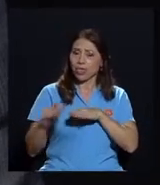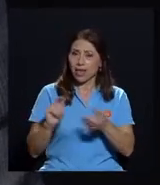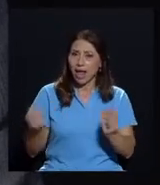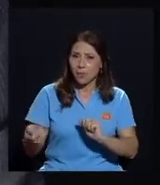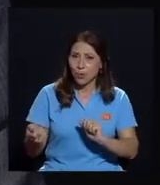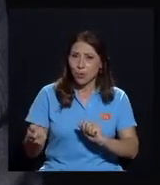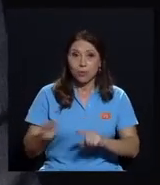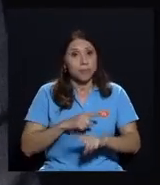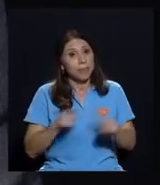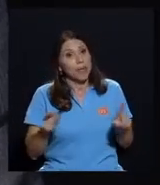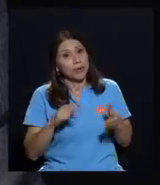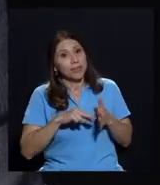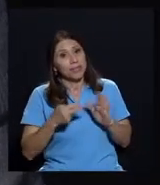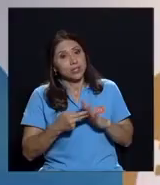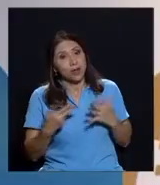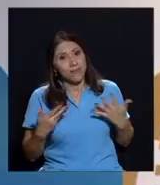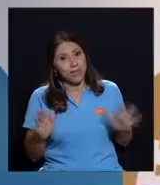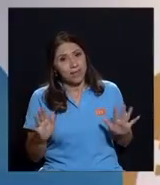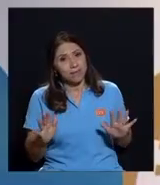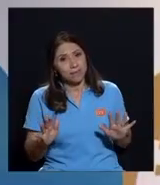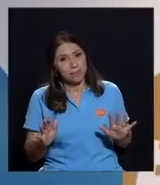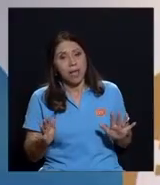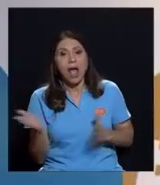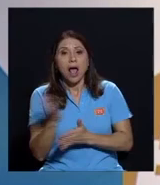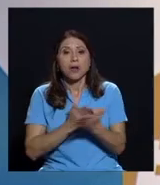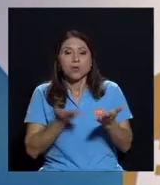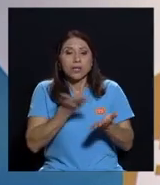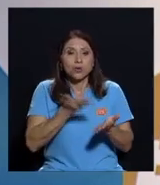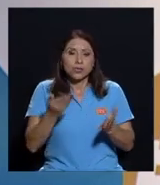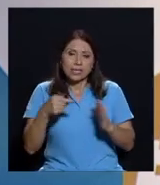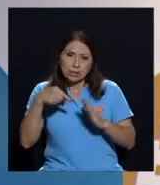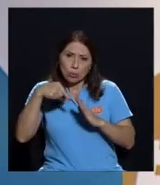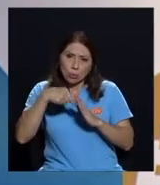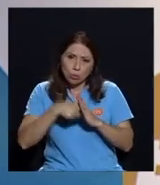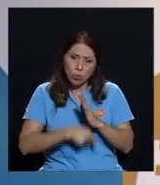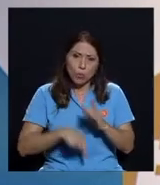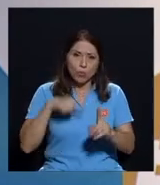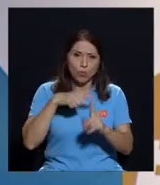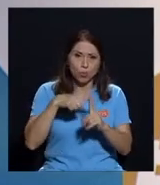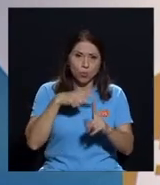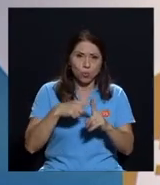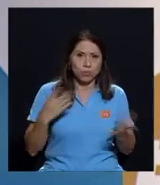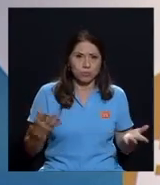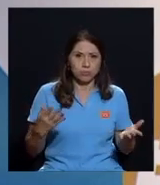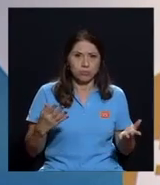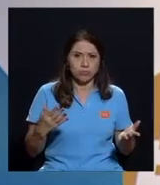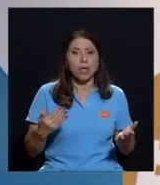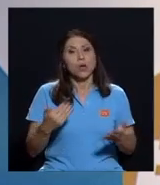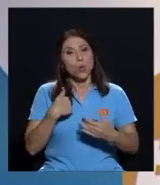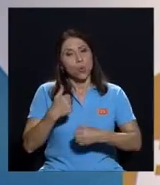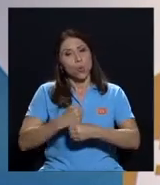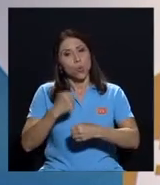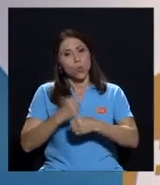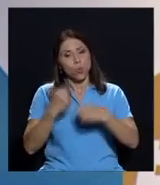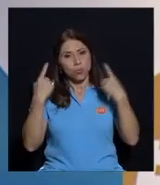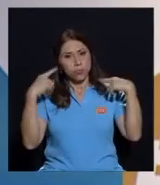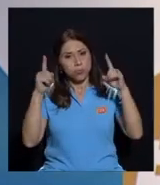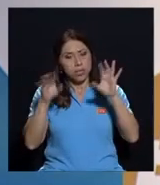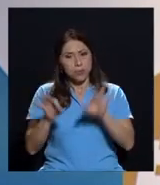definición al fin hubo cosas que se profundizaron positivamente no hubo logros importantes